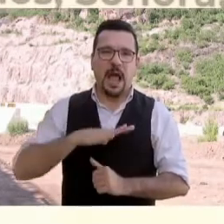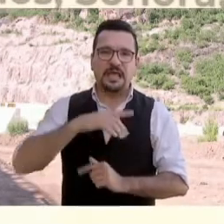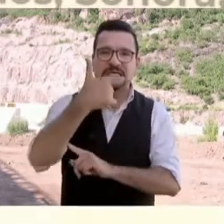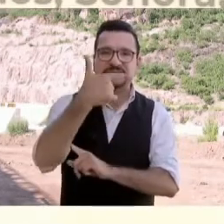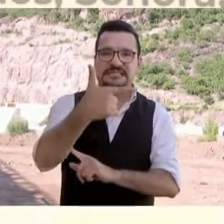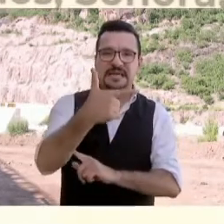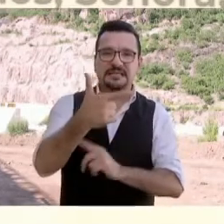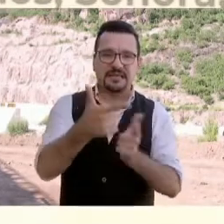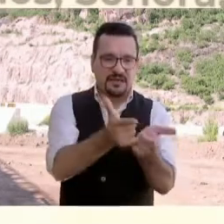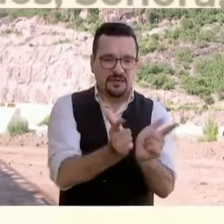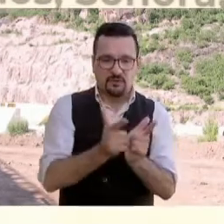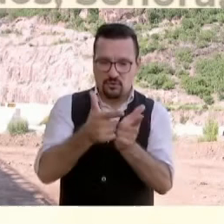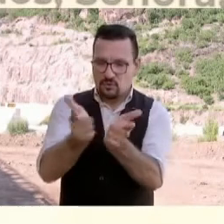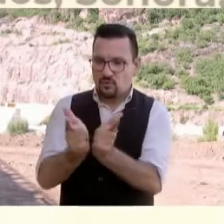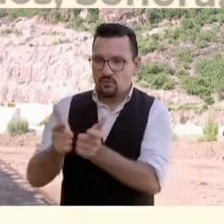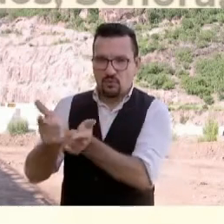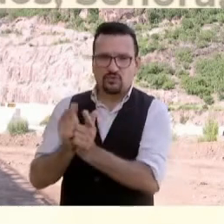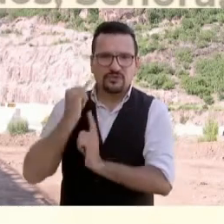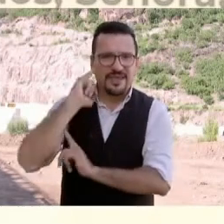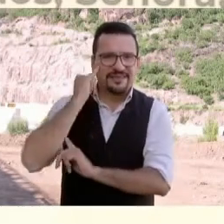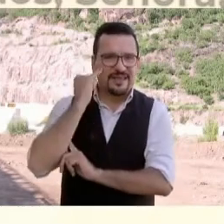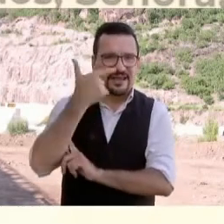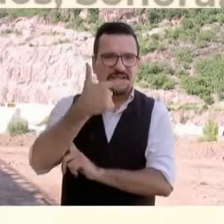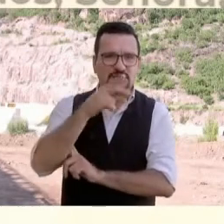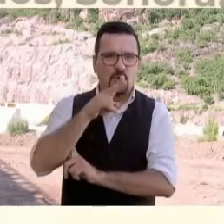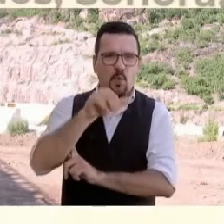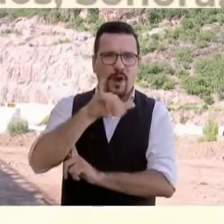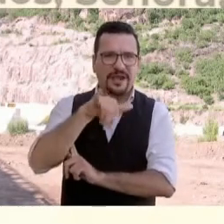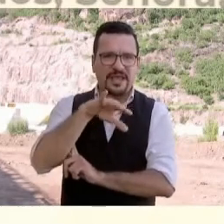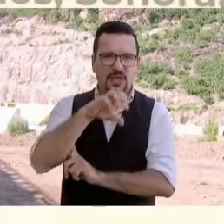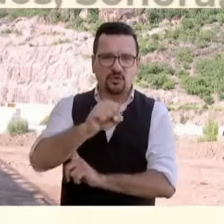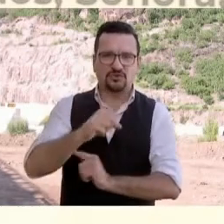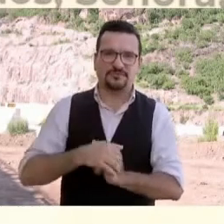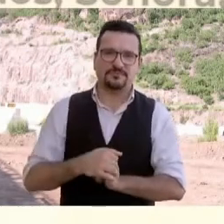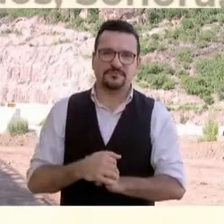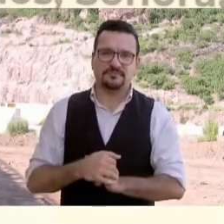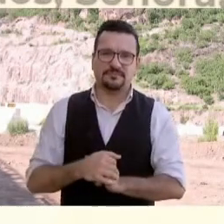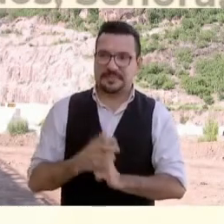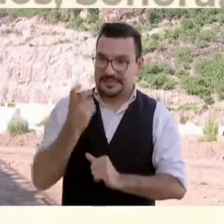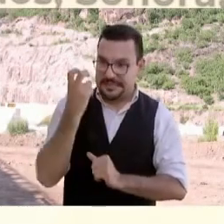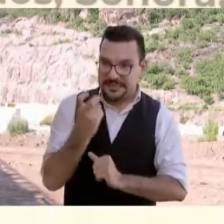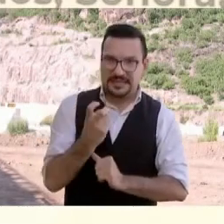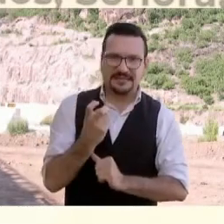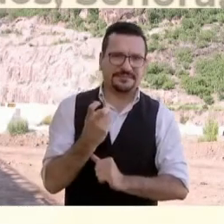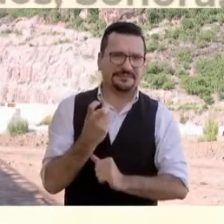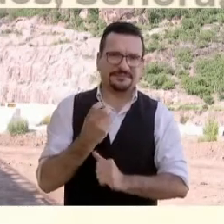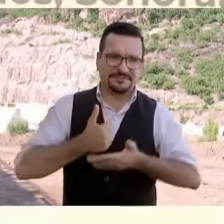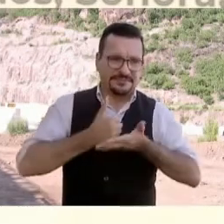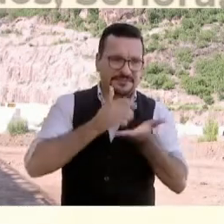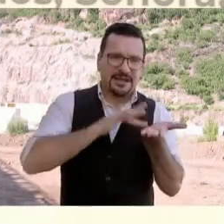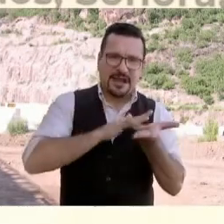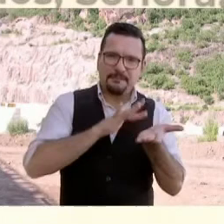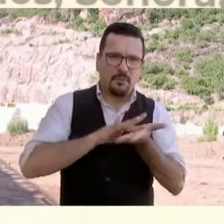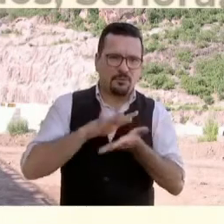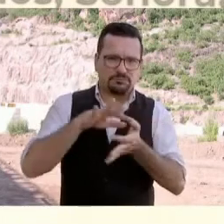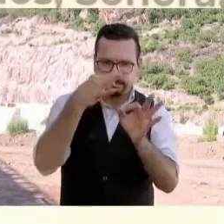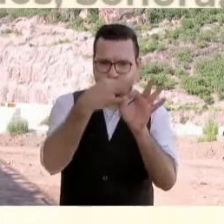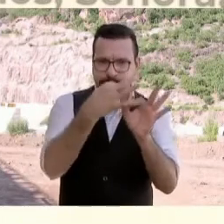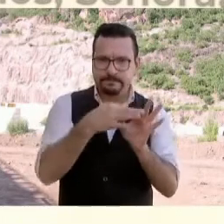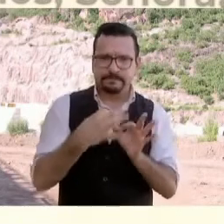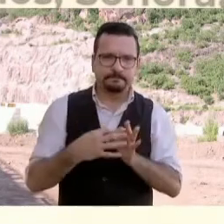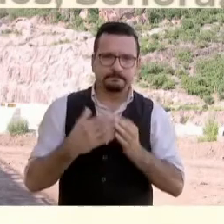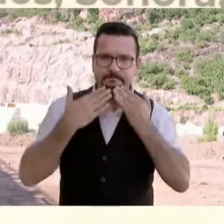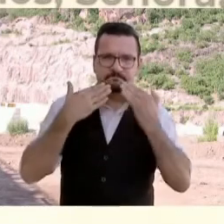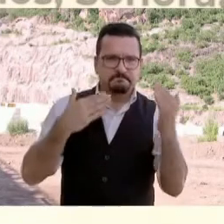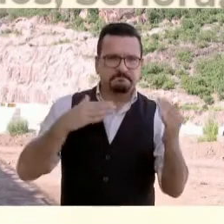indígenas o herejías ya que todos esos beneficios que queden bien terminado si existe